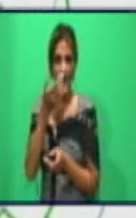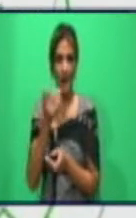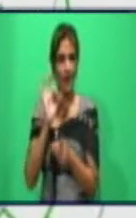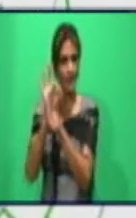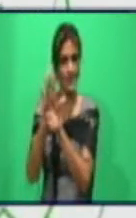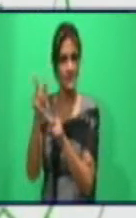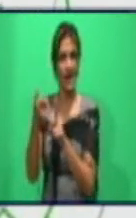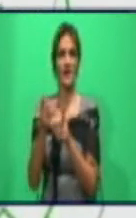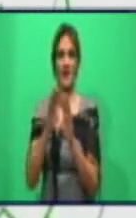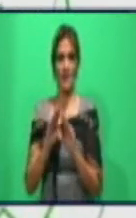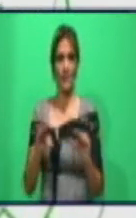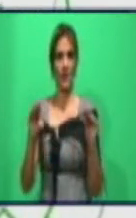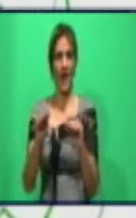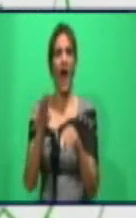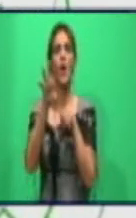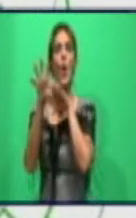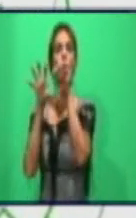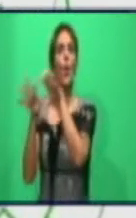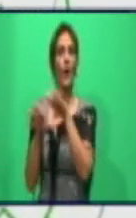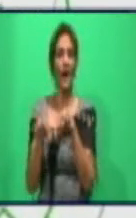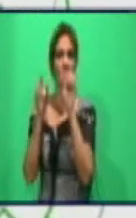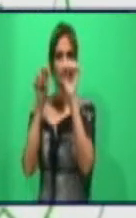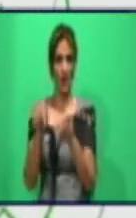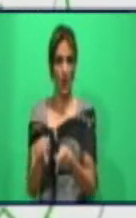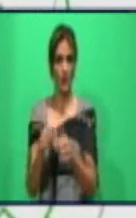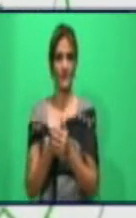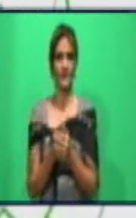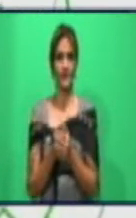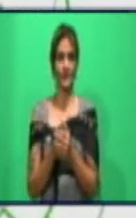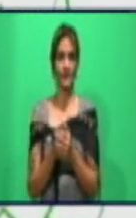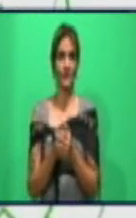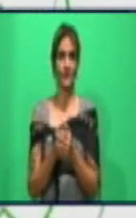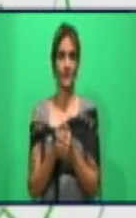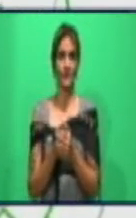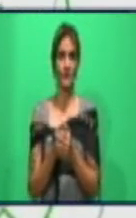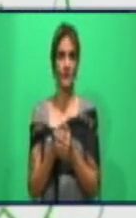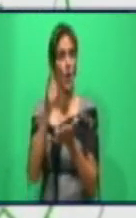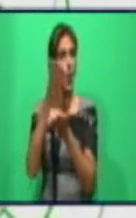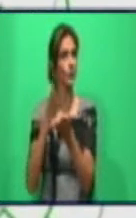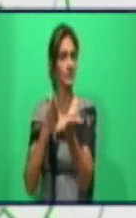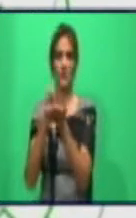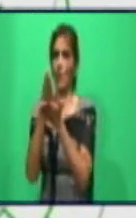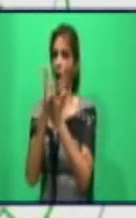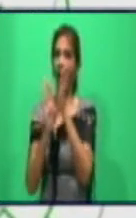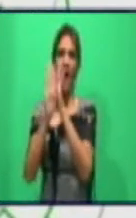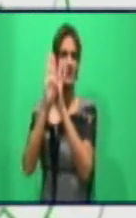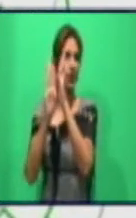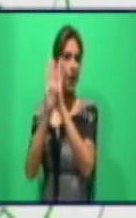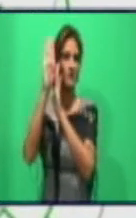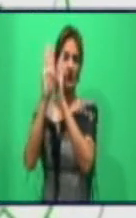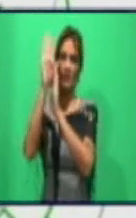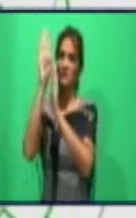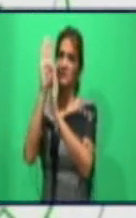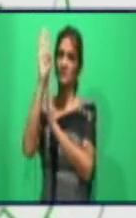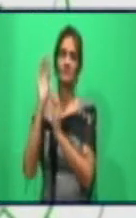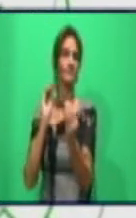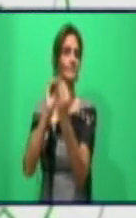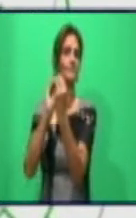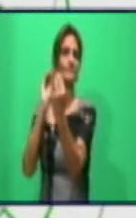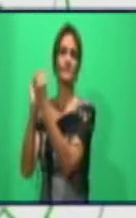a los lugares de donde habían salido en el día de hoy que son representativos sigue siendo muy alto muy alto la transmisión